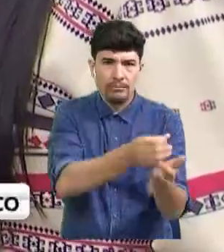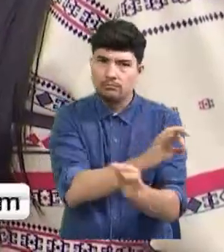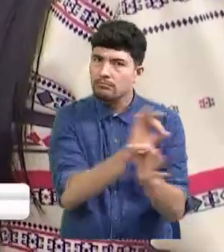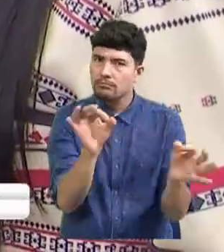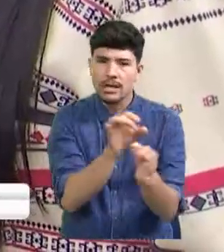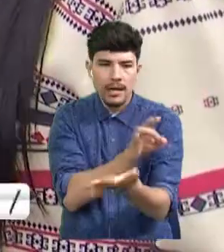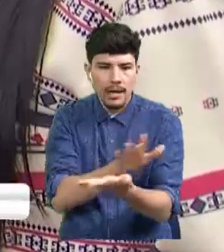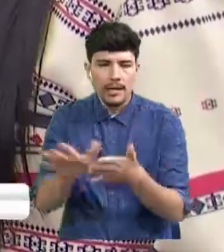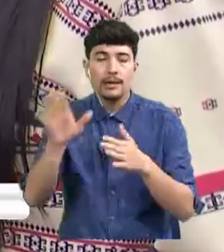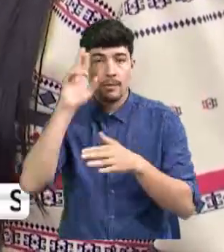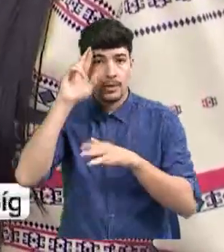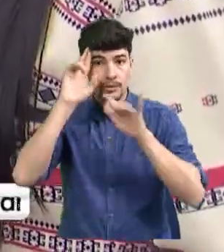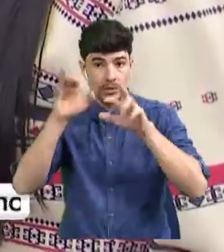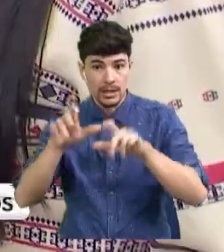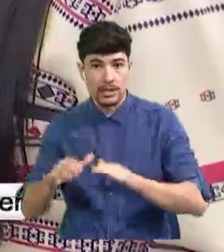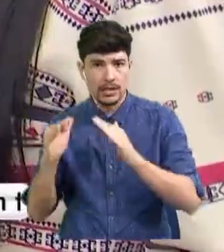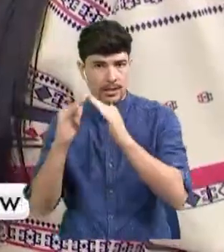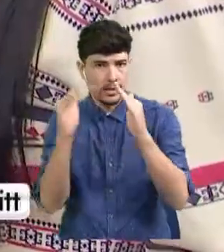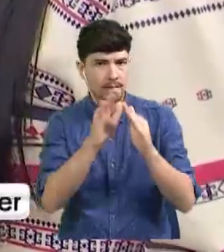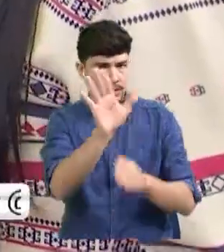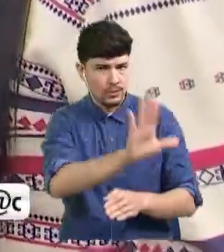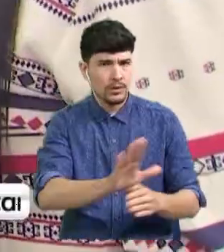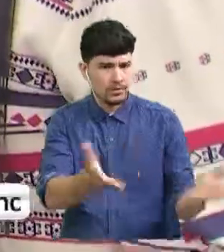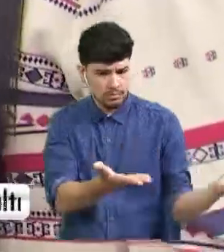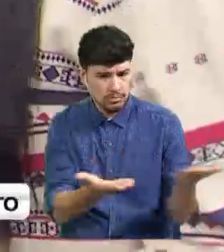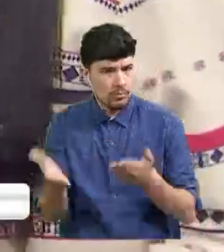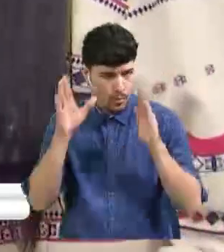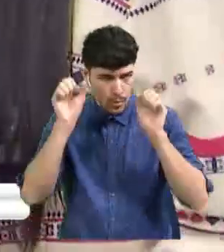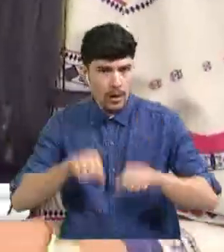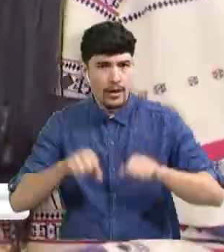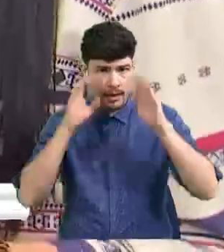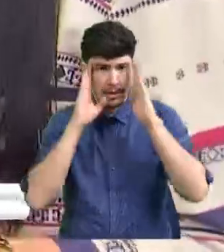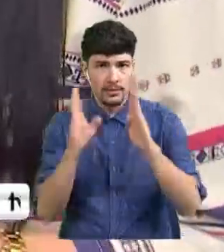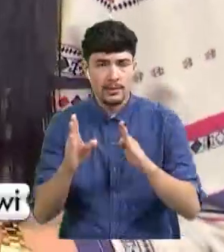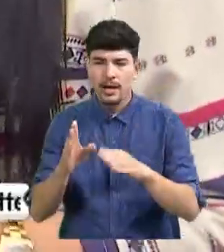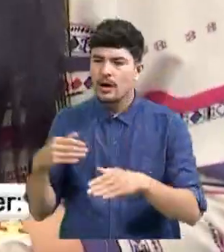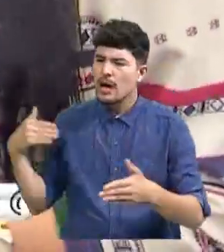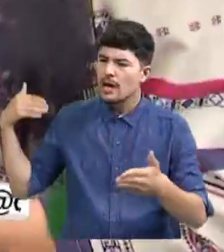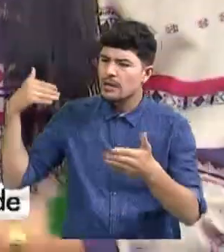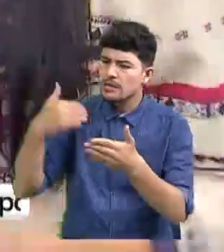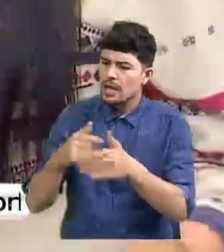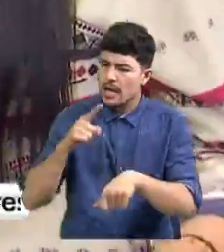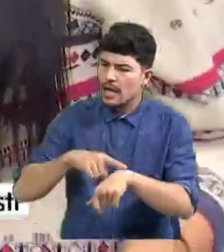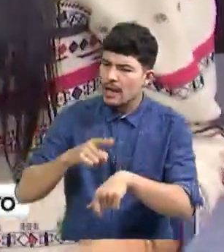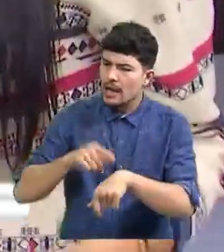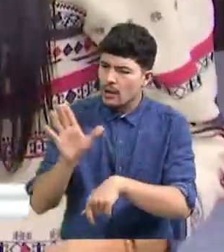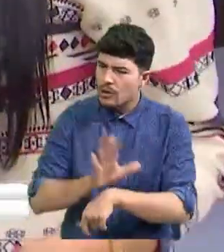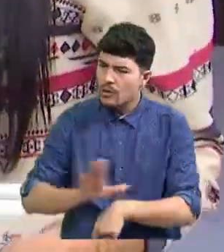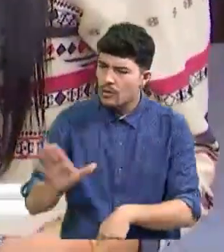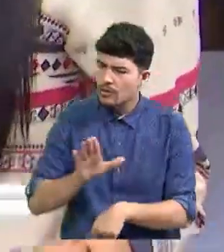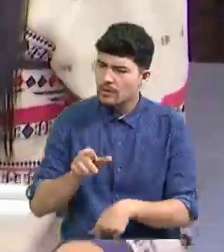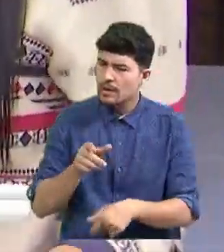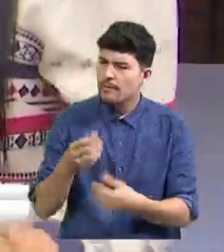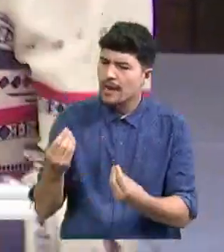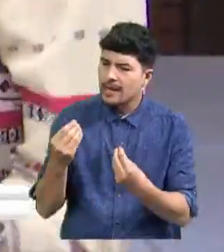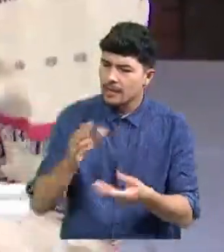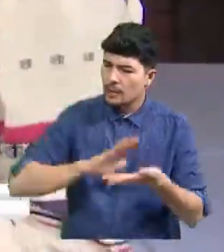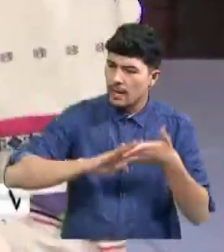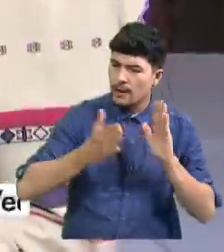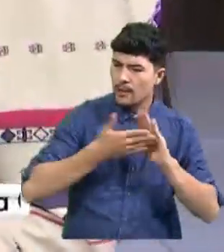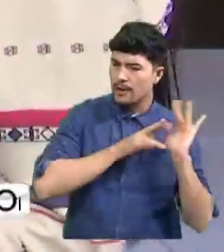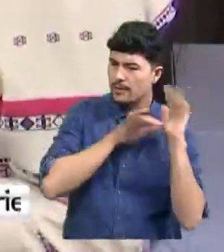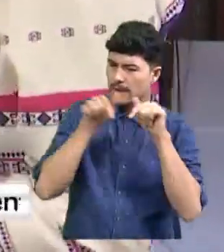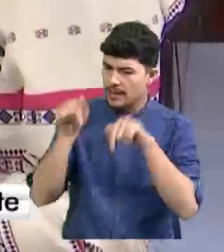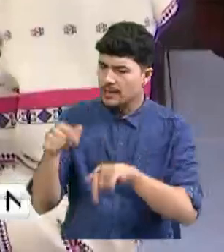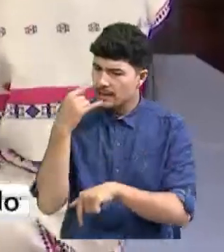de Vivienda está dispuesta a atenderlos. Secretaria, ¿hasta qué horas van a estar ubicados acá para que todos los habitantes de la comuna número 1 que